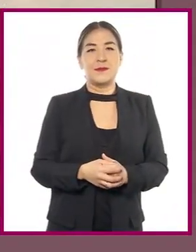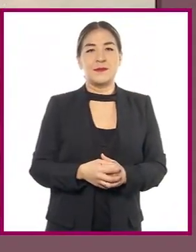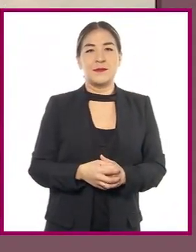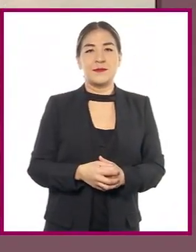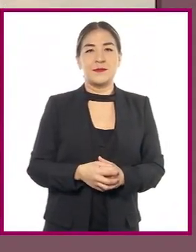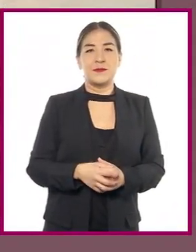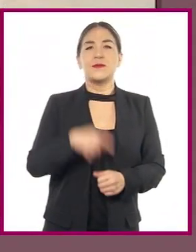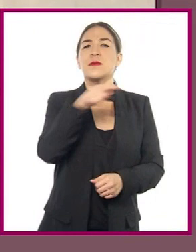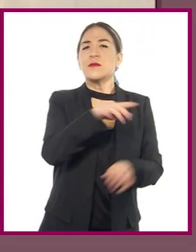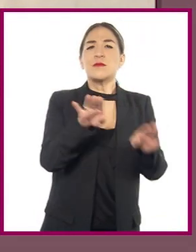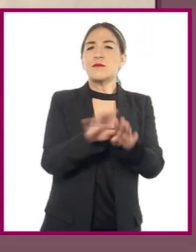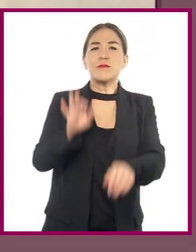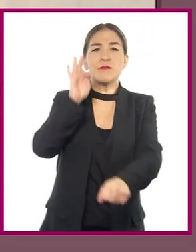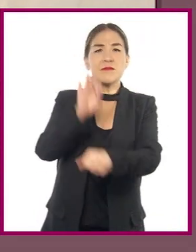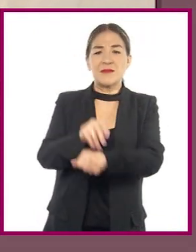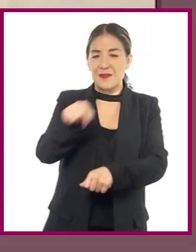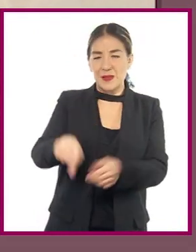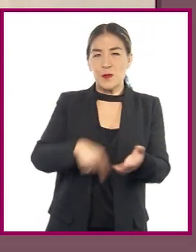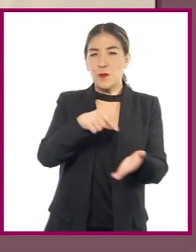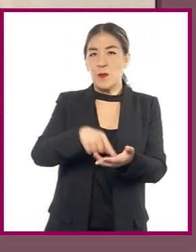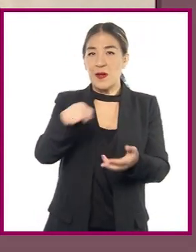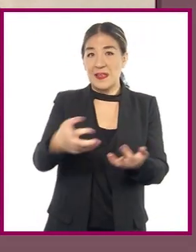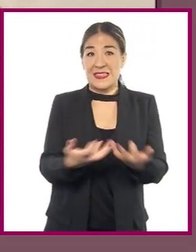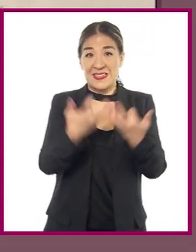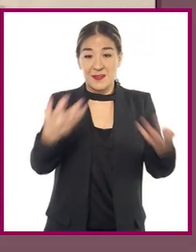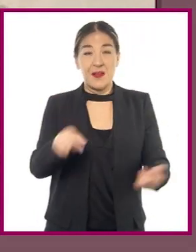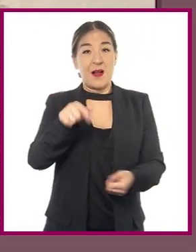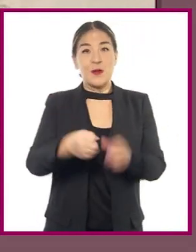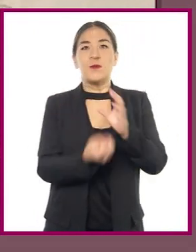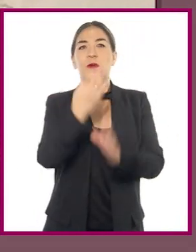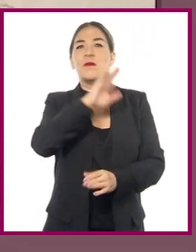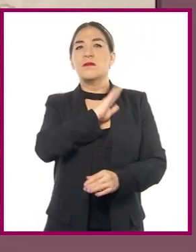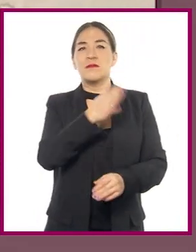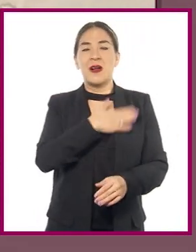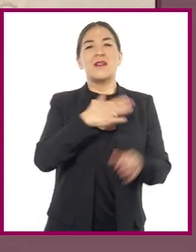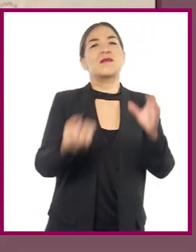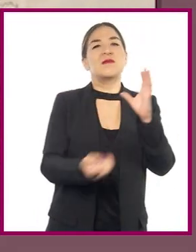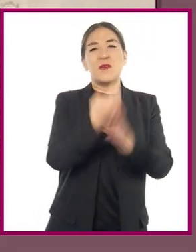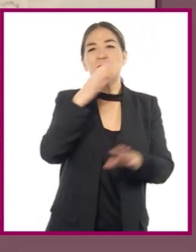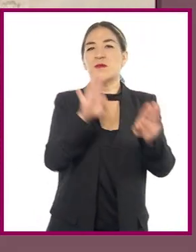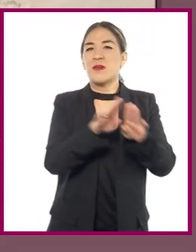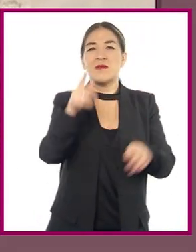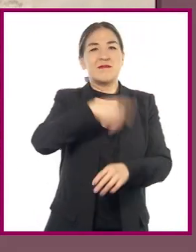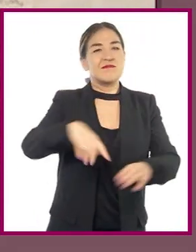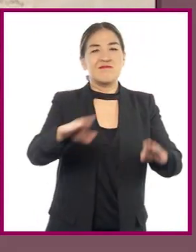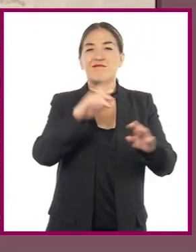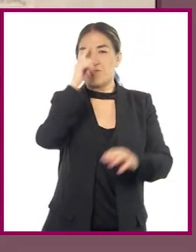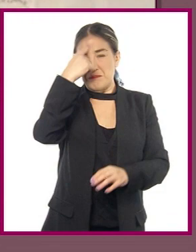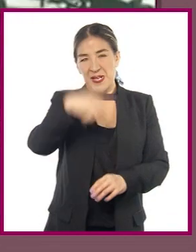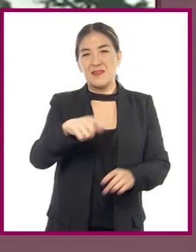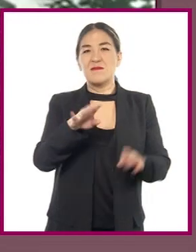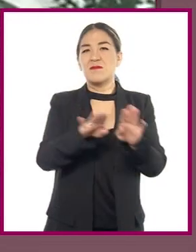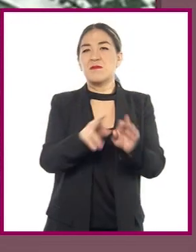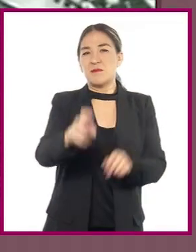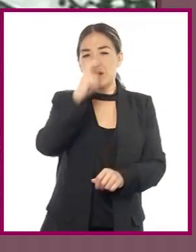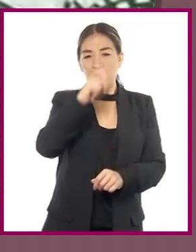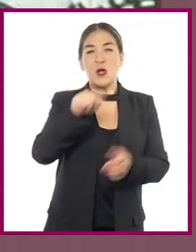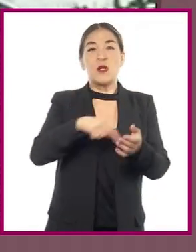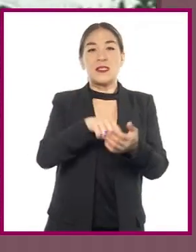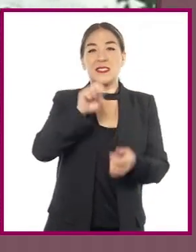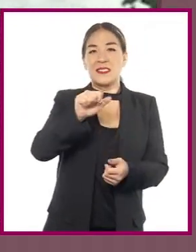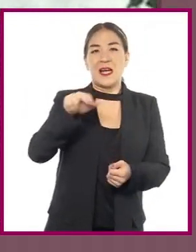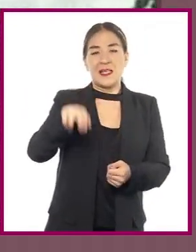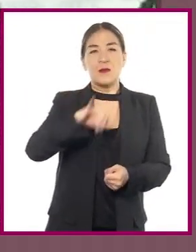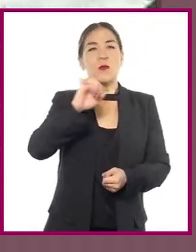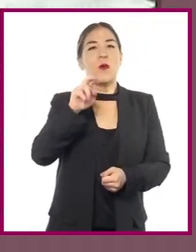Para la defensa terrestre en la Nueva España, se construyeron fortalezas en los puertos más importantes, como en San Juan de Ulúa,